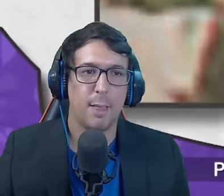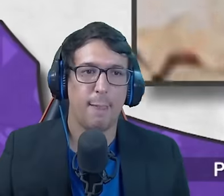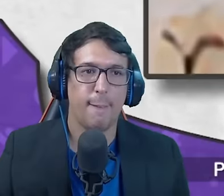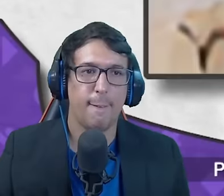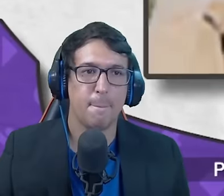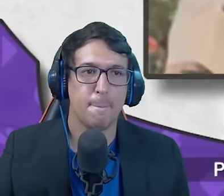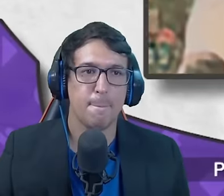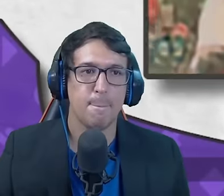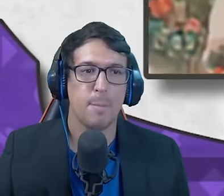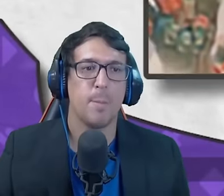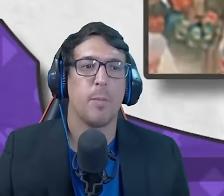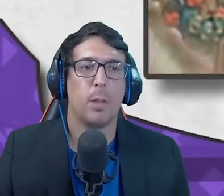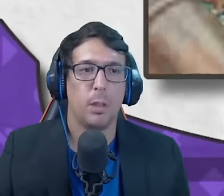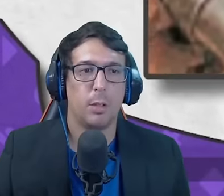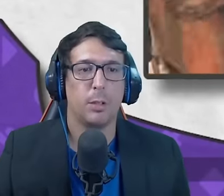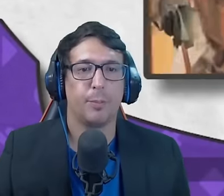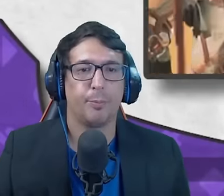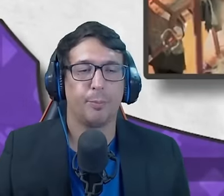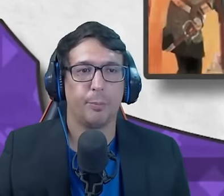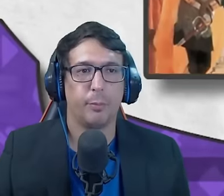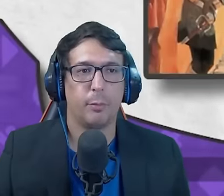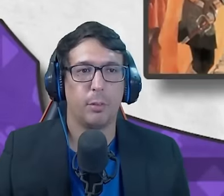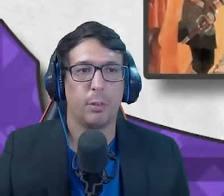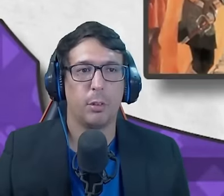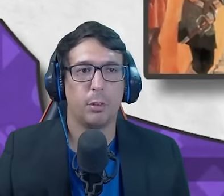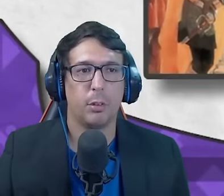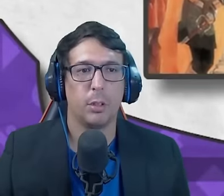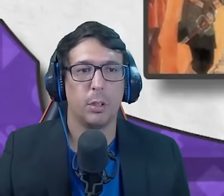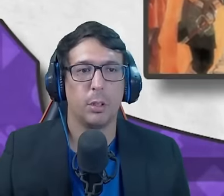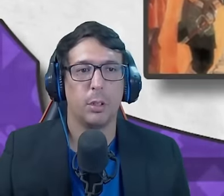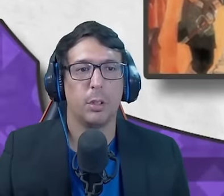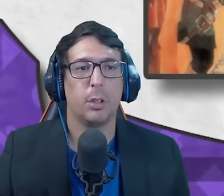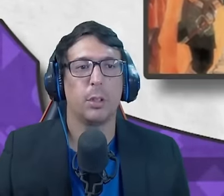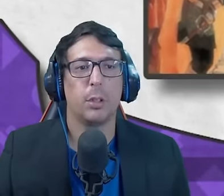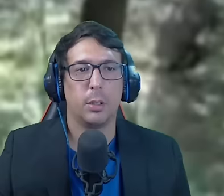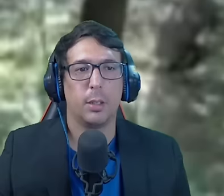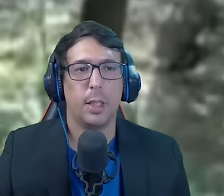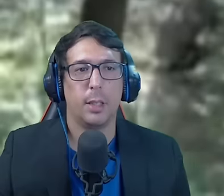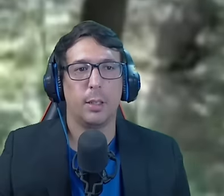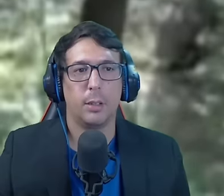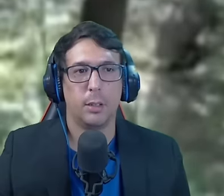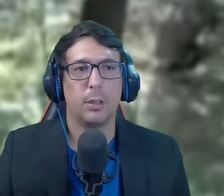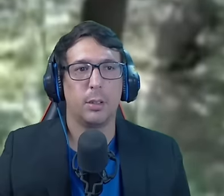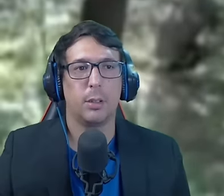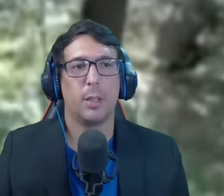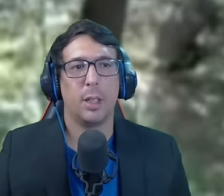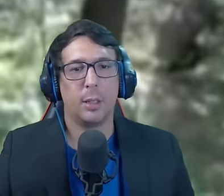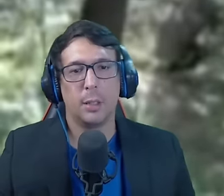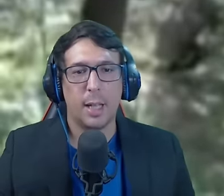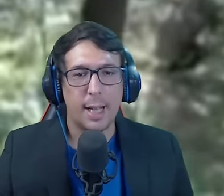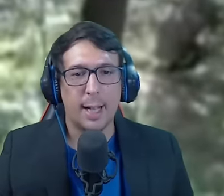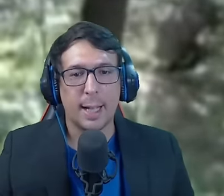eso trajimos a muchos sacerdotes y religiosos para expandir nuestras creencias. Sí, lo he